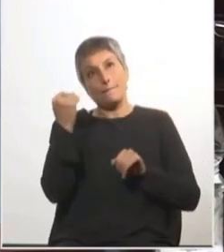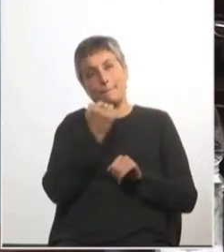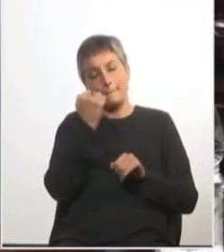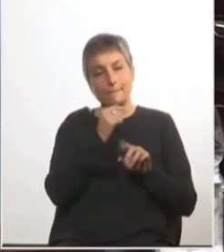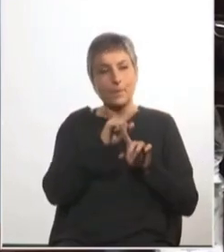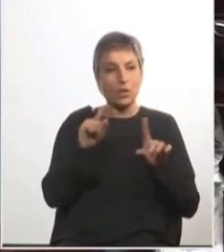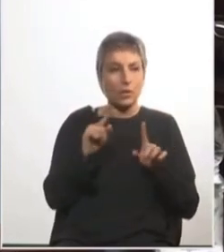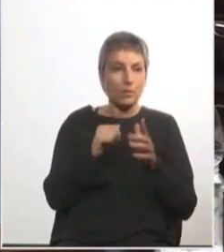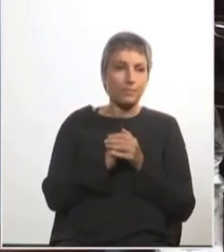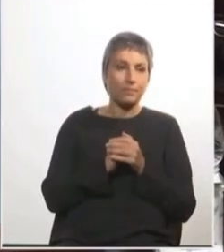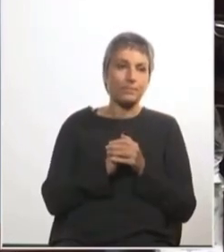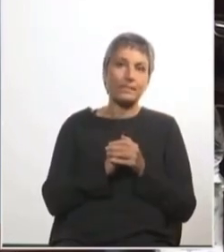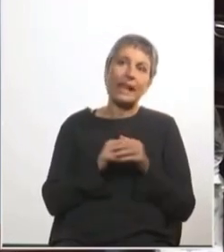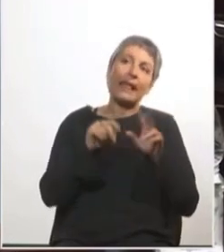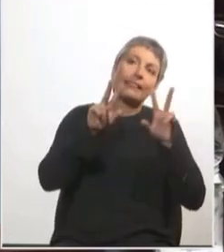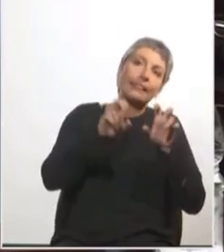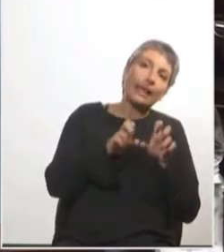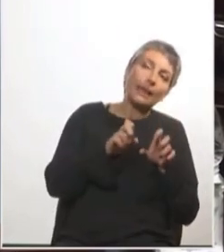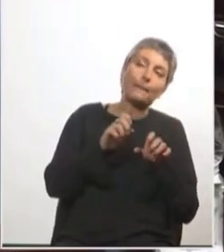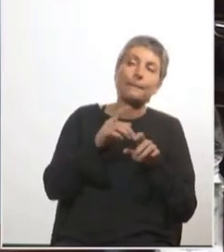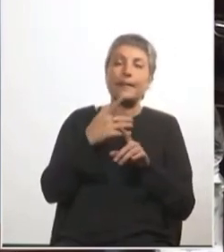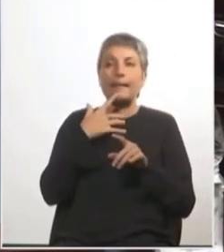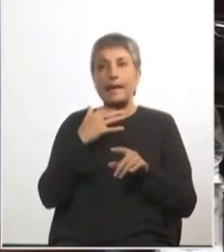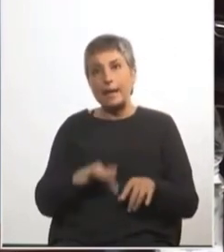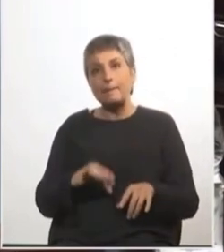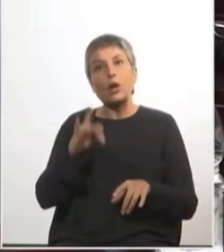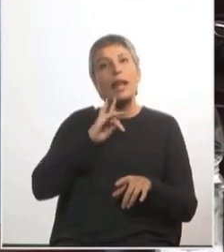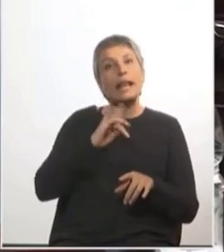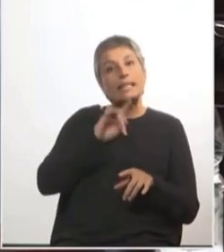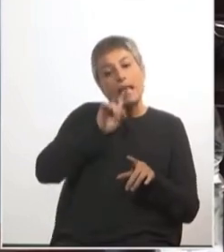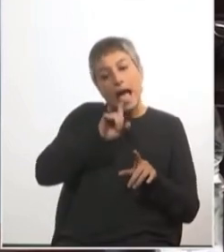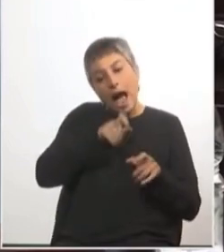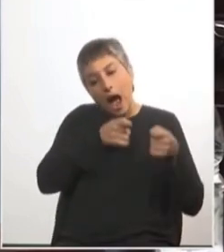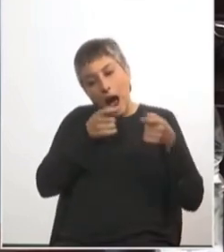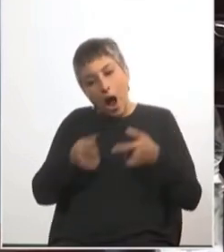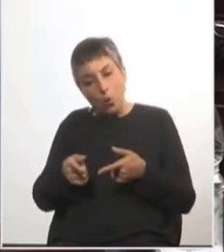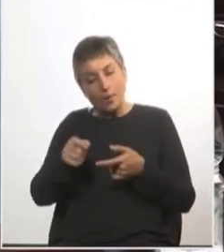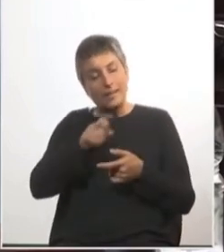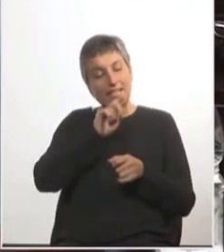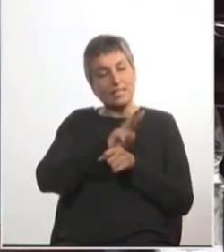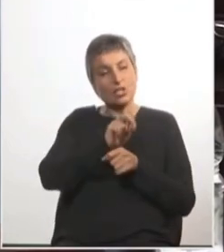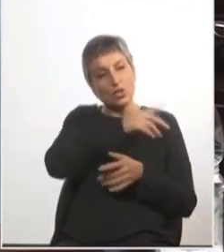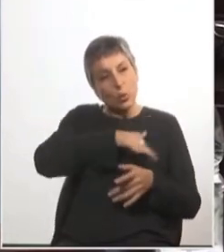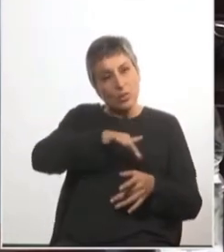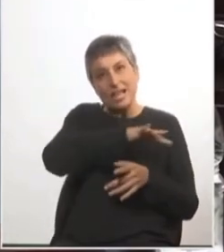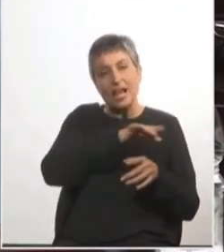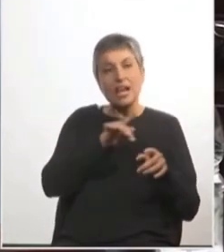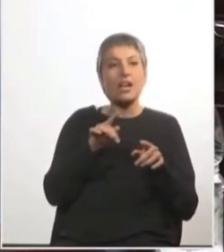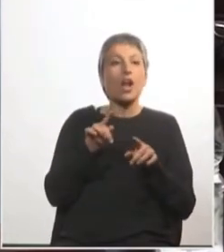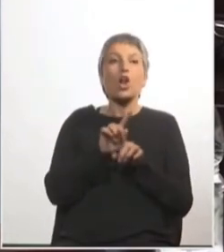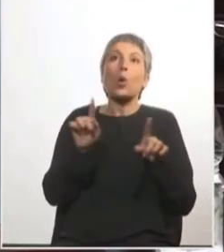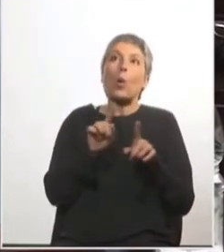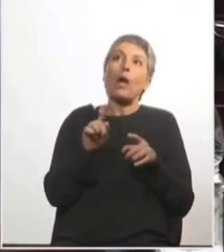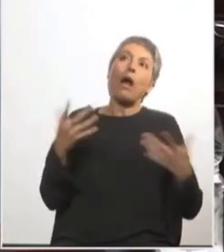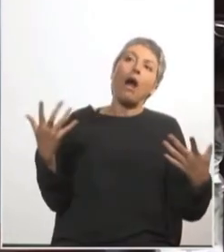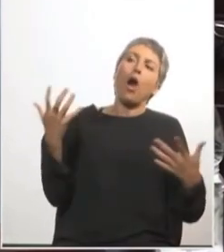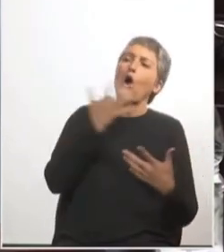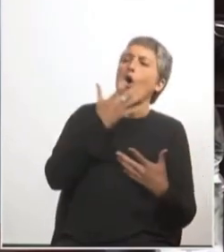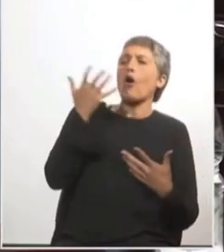Que aguar la leche de la reforma de la seguridad social no parecía ser nada